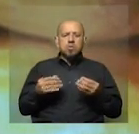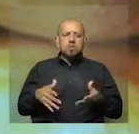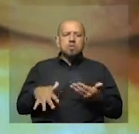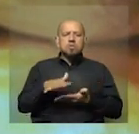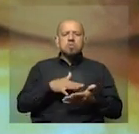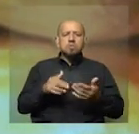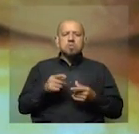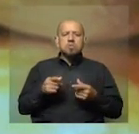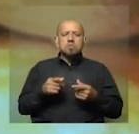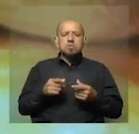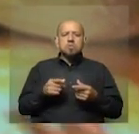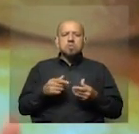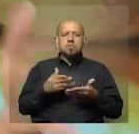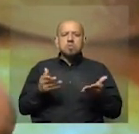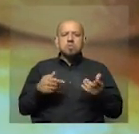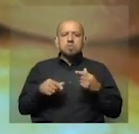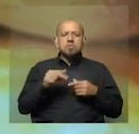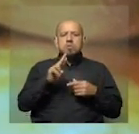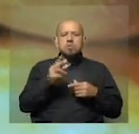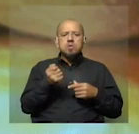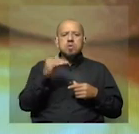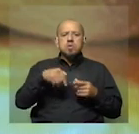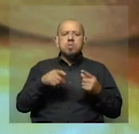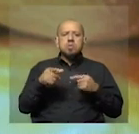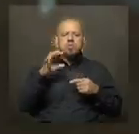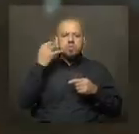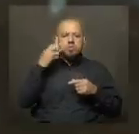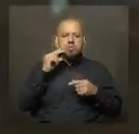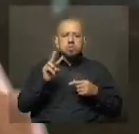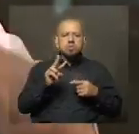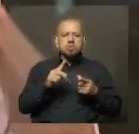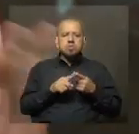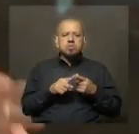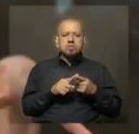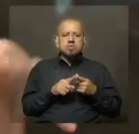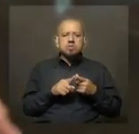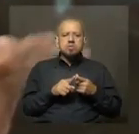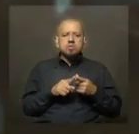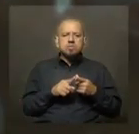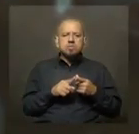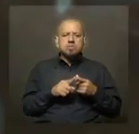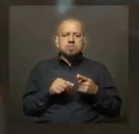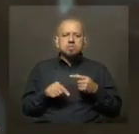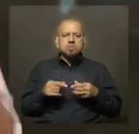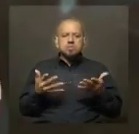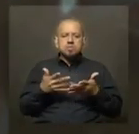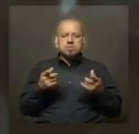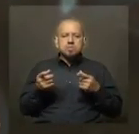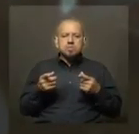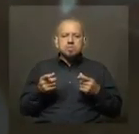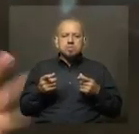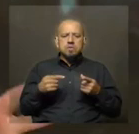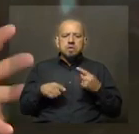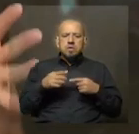la provisión que viene recibiendo la UAM de frutas y hortalizas? Bueno, volviendo un poco a la situación actual, que sí, está bueno eso